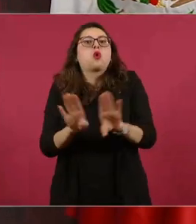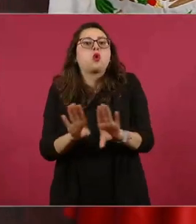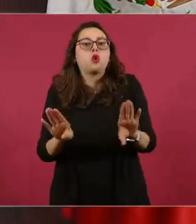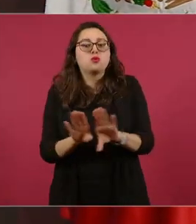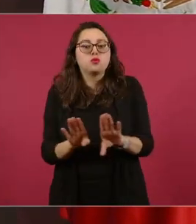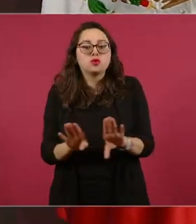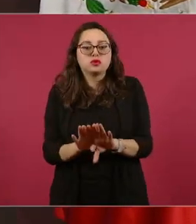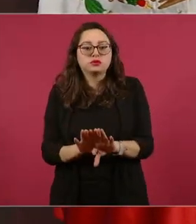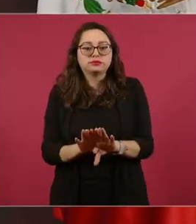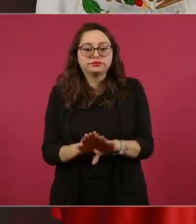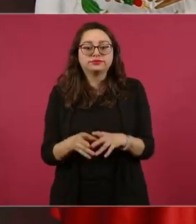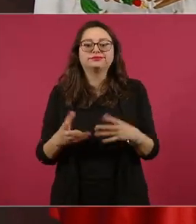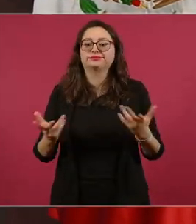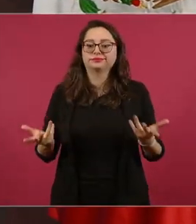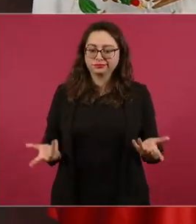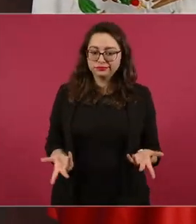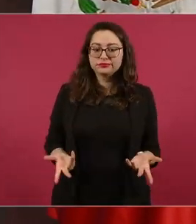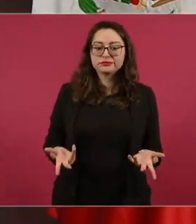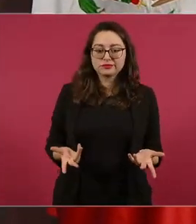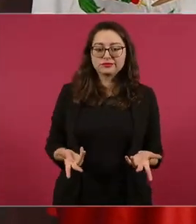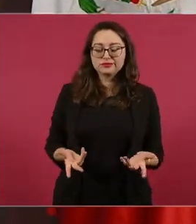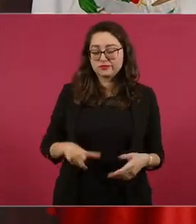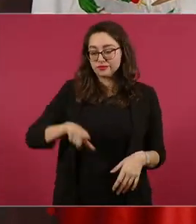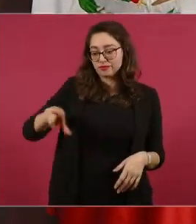Pues va a ir en la iniciativa una propuesta,